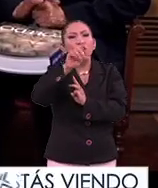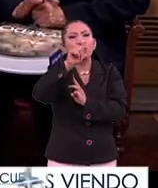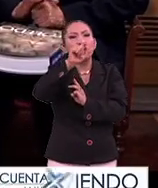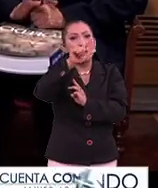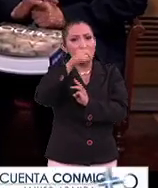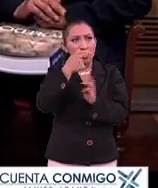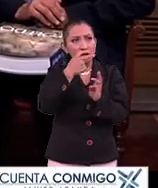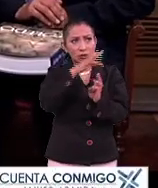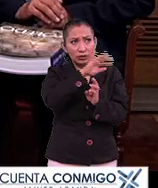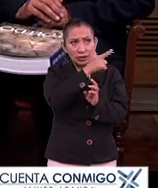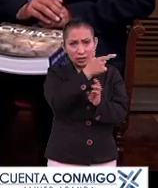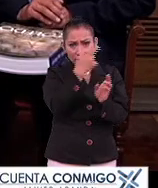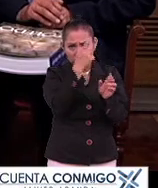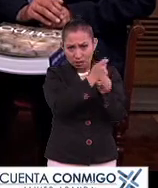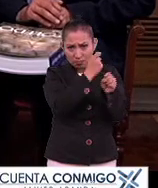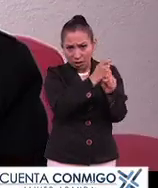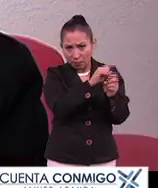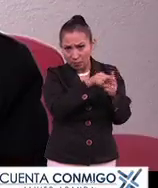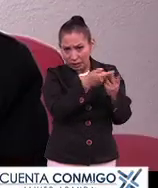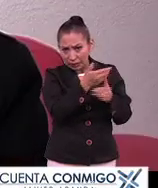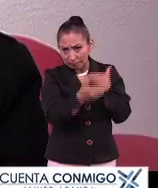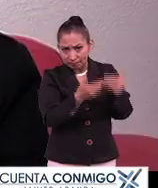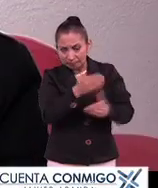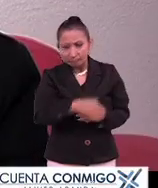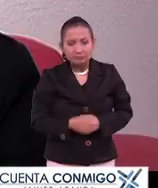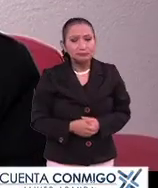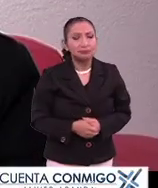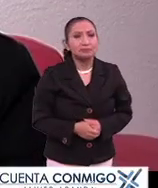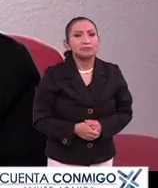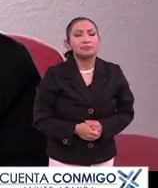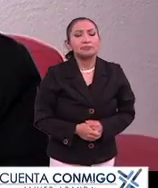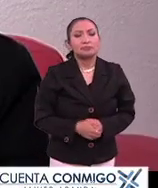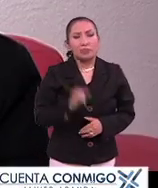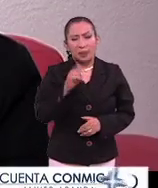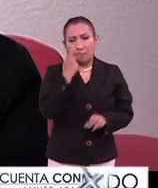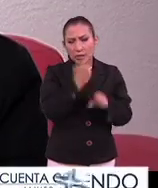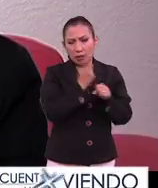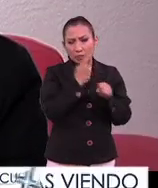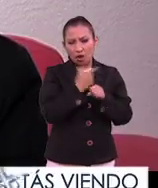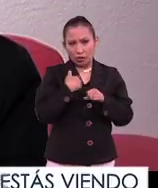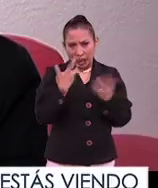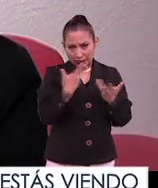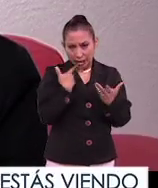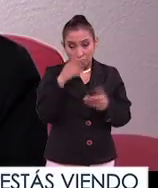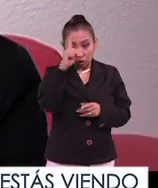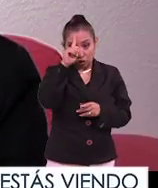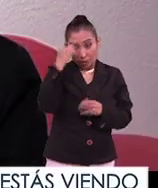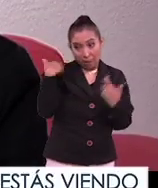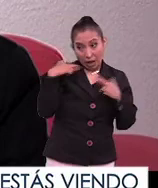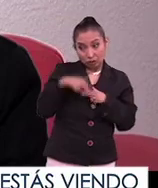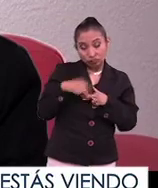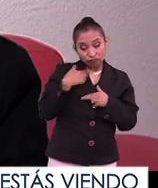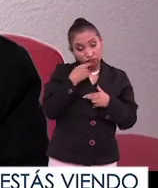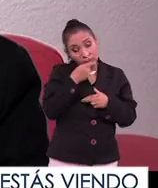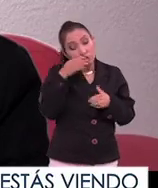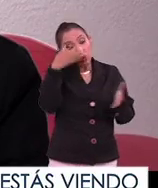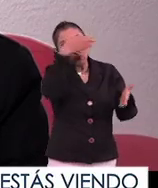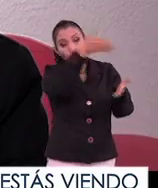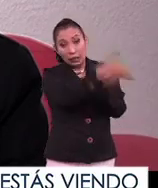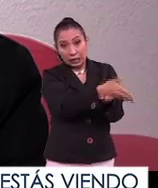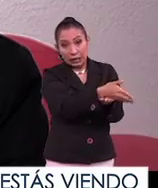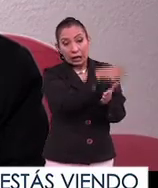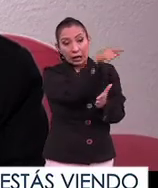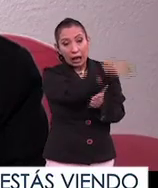Toledo? Es del 57 lo primero, ¿no? Sí, lo primero que hicimos a sugerencia del maestro fue